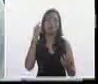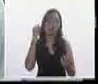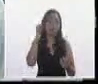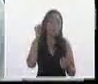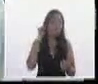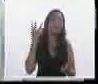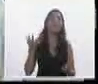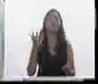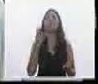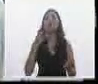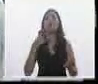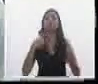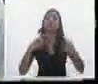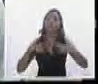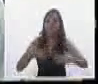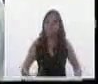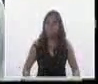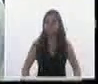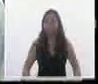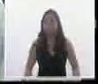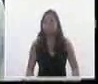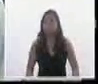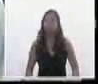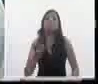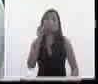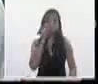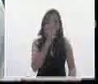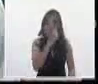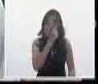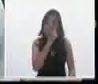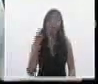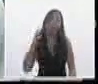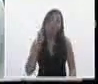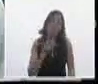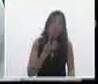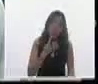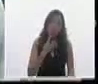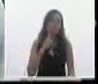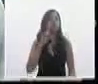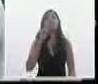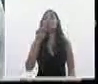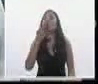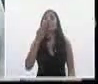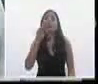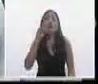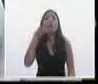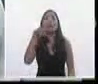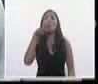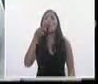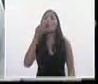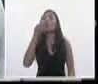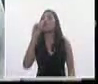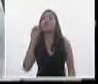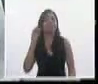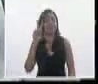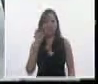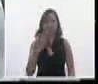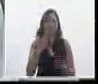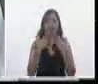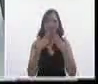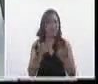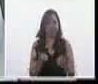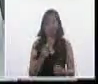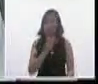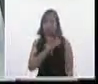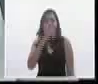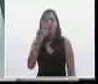este motora Eh puede ser ciego puede ser sordo sordo mudos no los los sordos mudos no existen nada